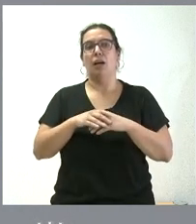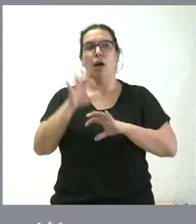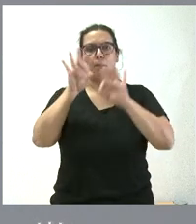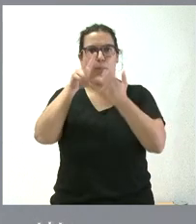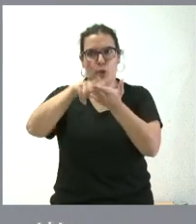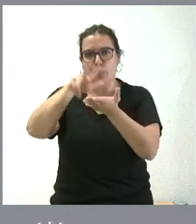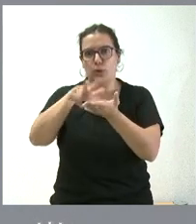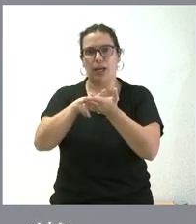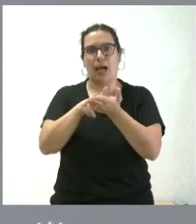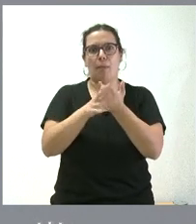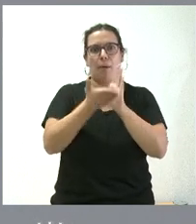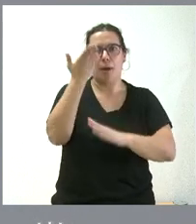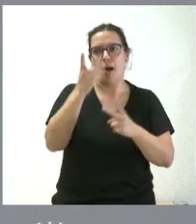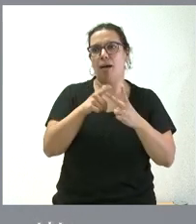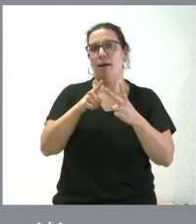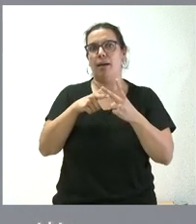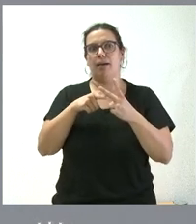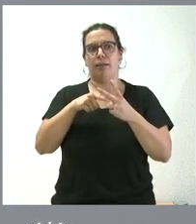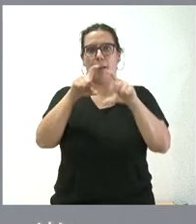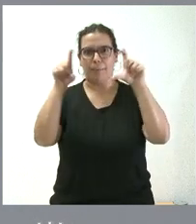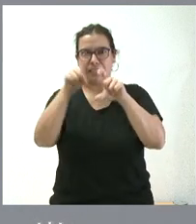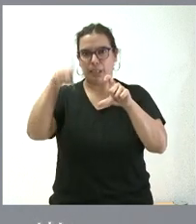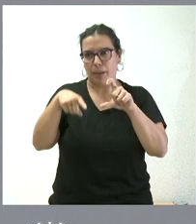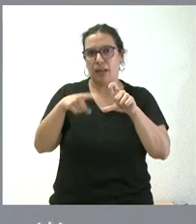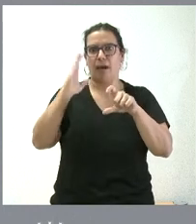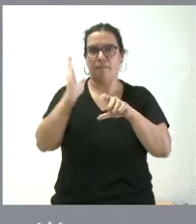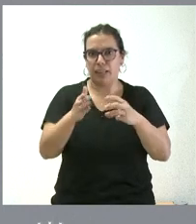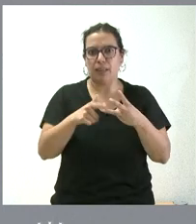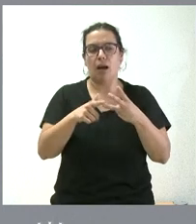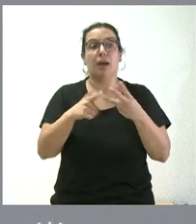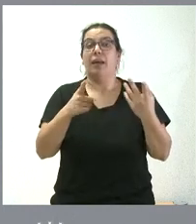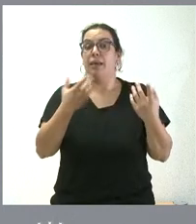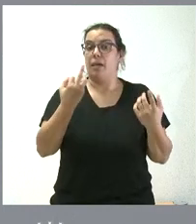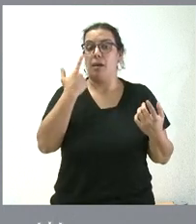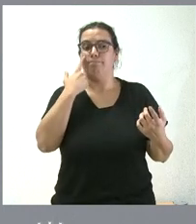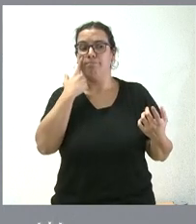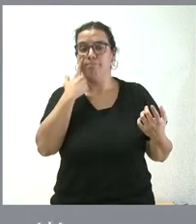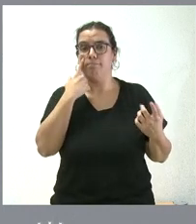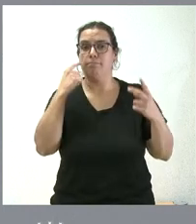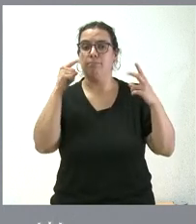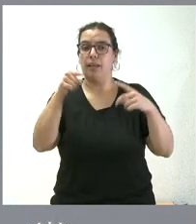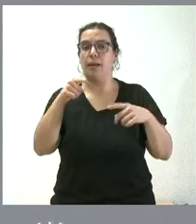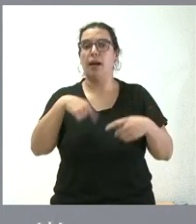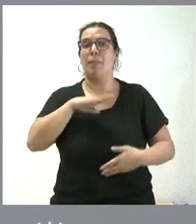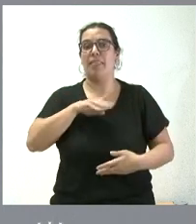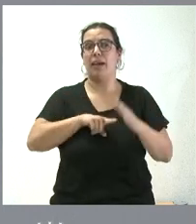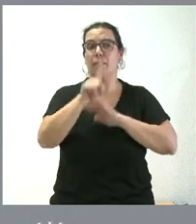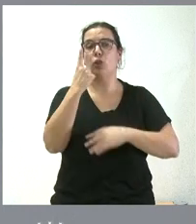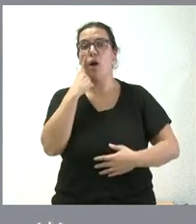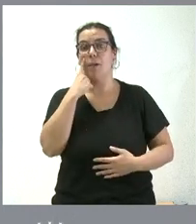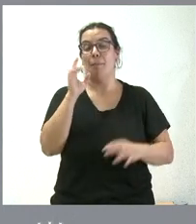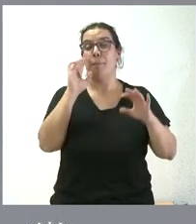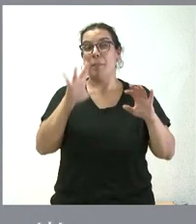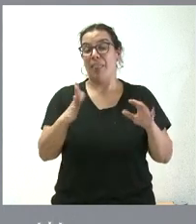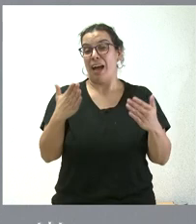familias y también a muchas empresas que tienen dificultades para financiarse y En definitiva que hay que estar muy atentos respecto a esta capacidad de crecimiento creo que fue ayer que